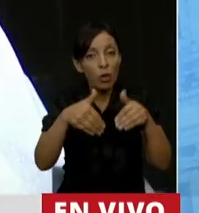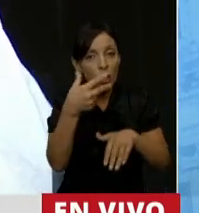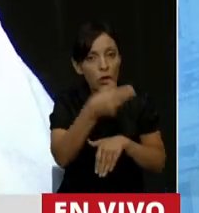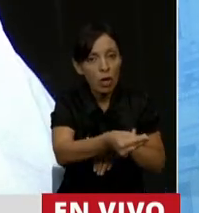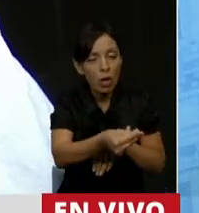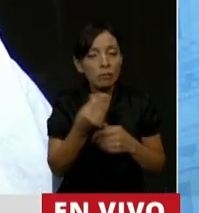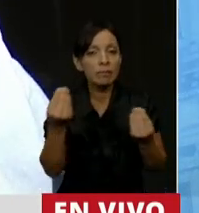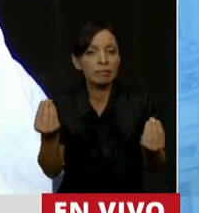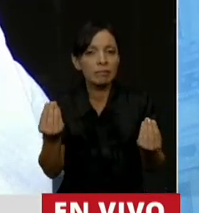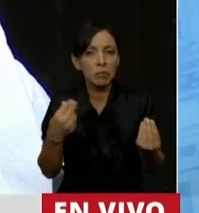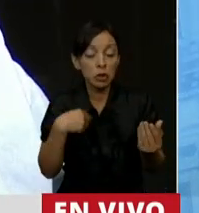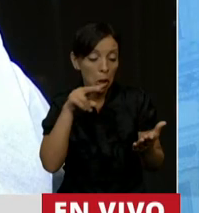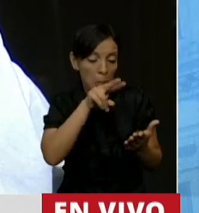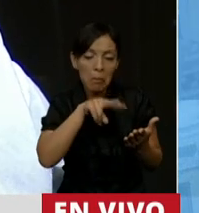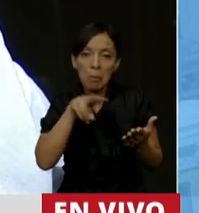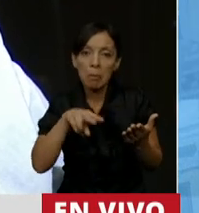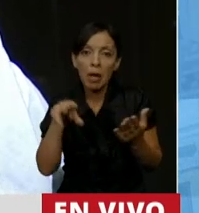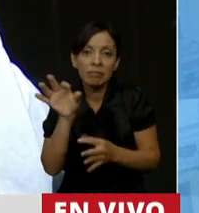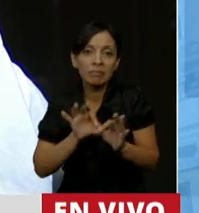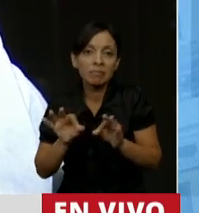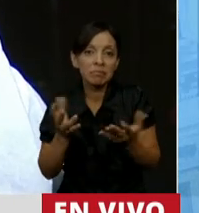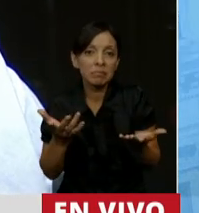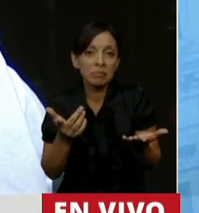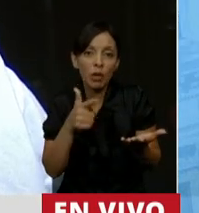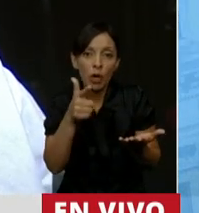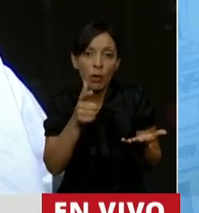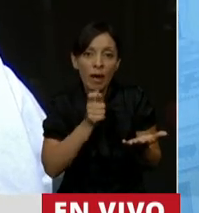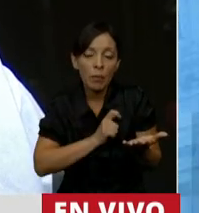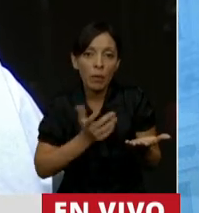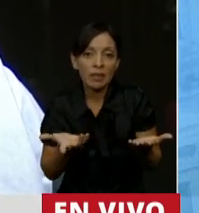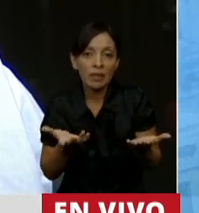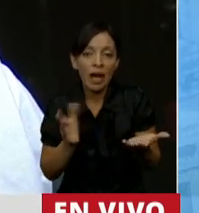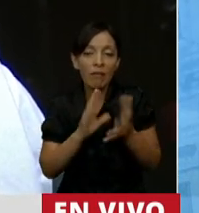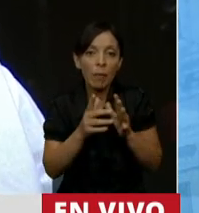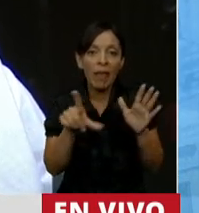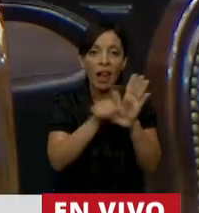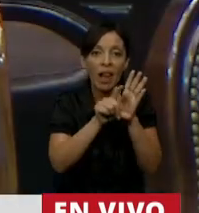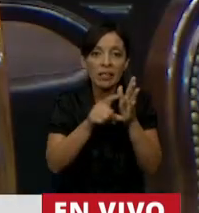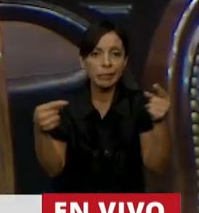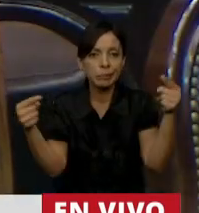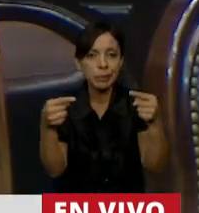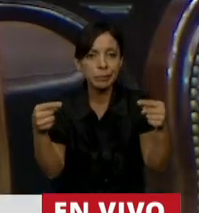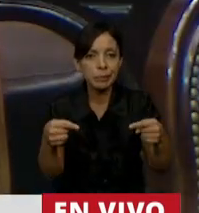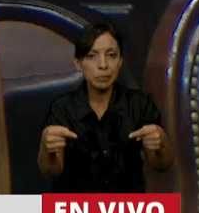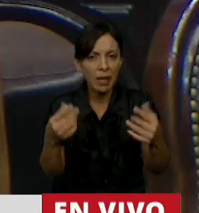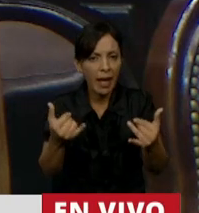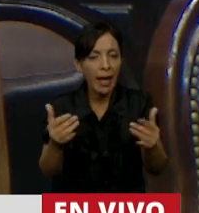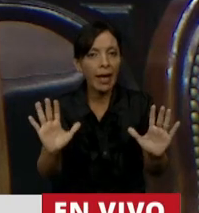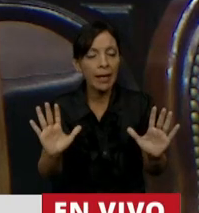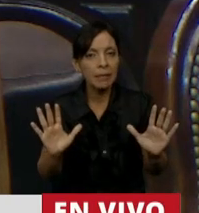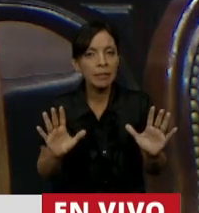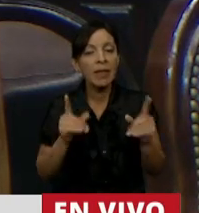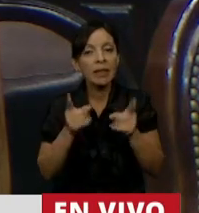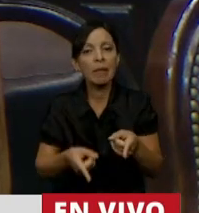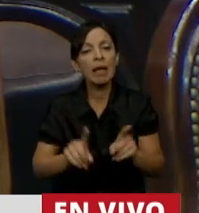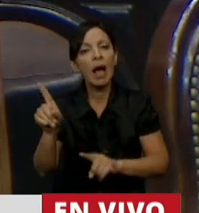postura de no encontrar en este proyecto nuevamente respuestas a la incongruencia jurídica ni tampoco a las incongruencias